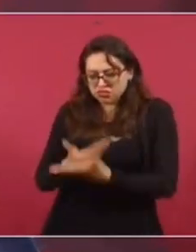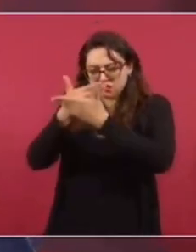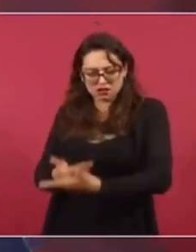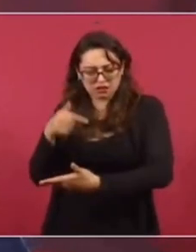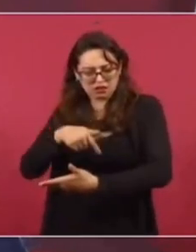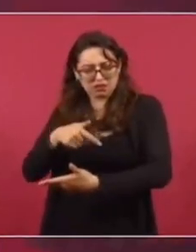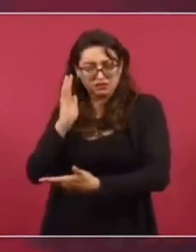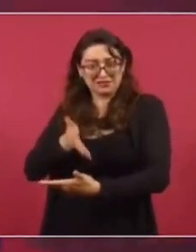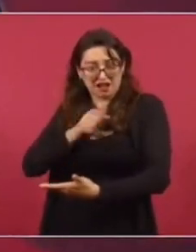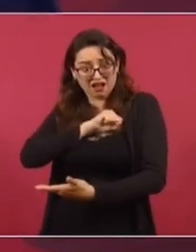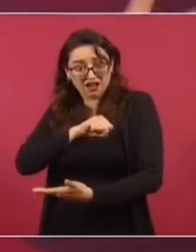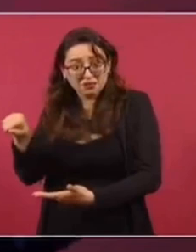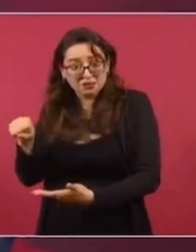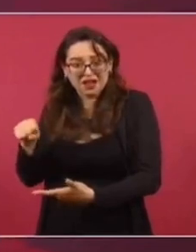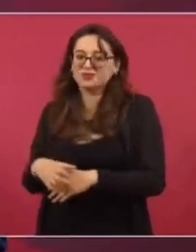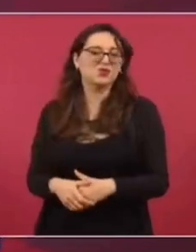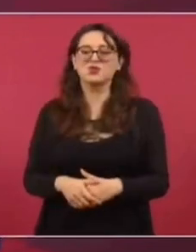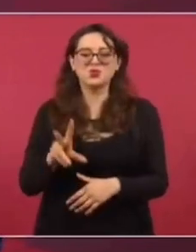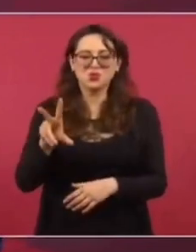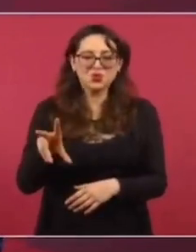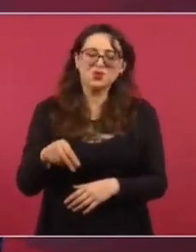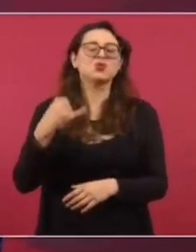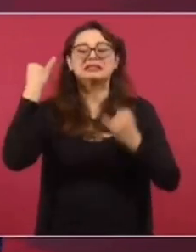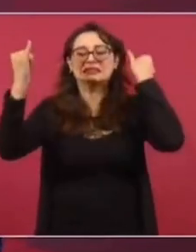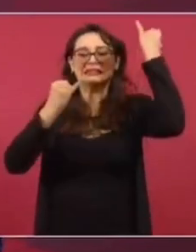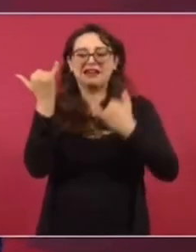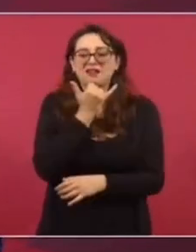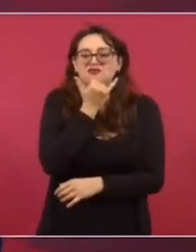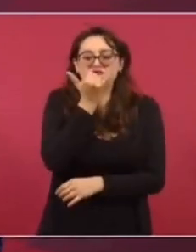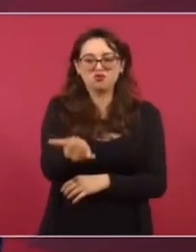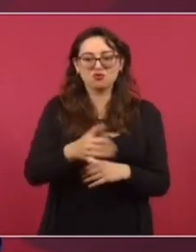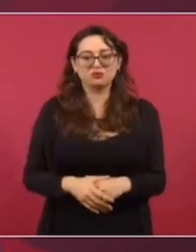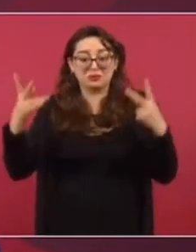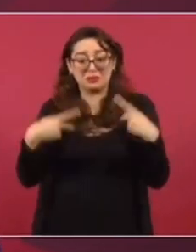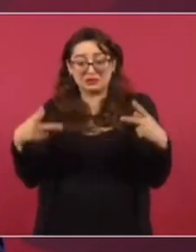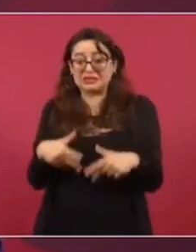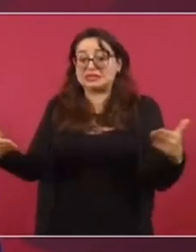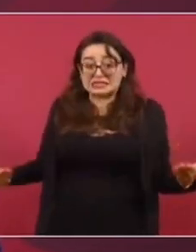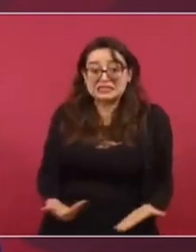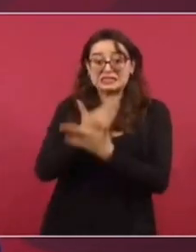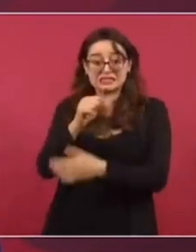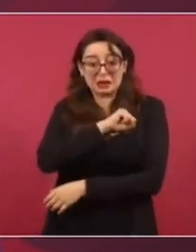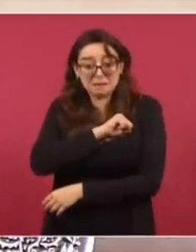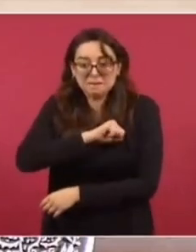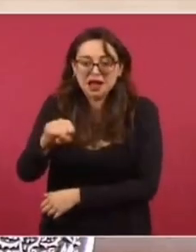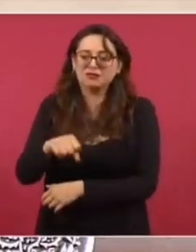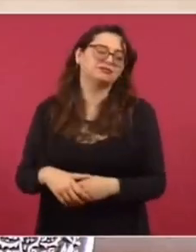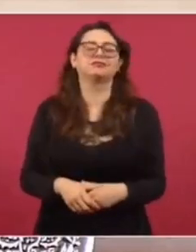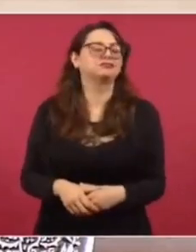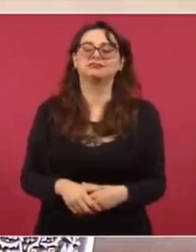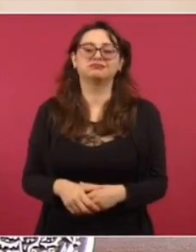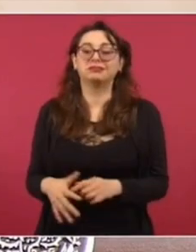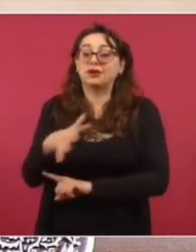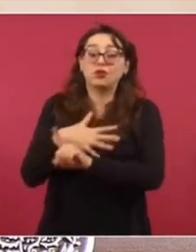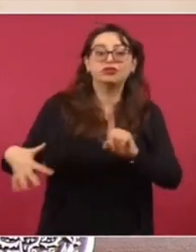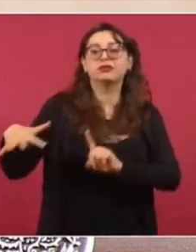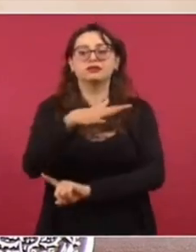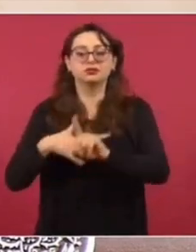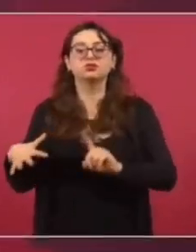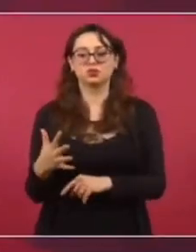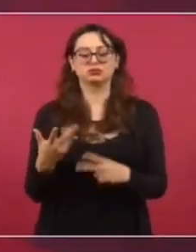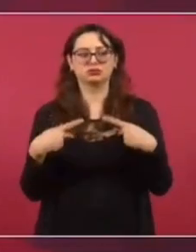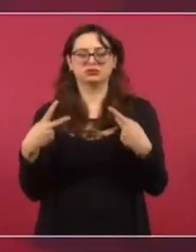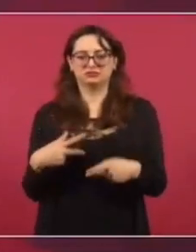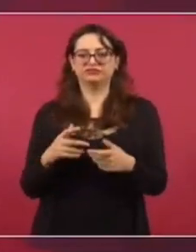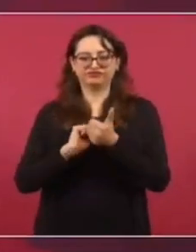humanos Porque esa es la creencia de muchos nadie nace malo son las circunstancias las que llevan algunos a tomar el camino de las conductas